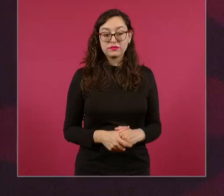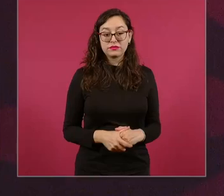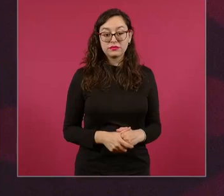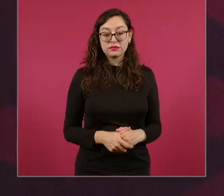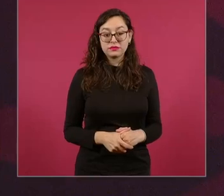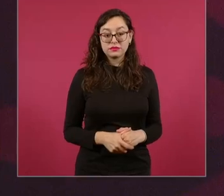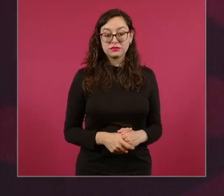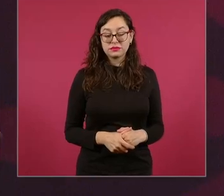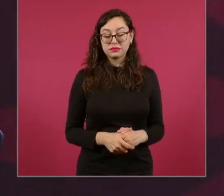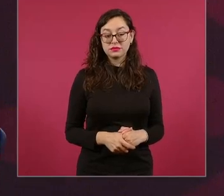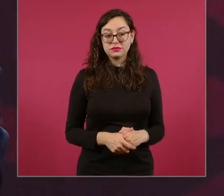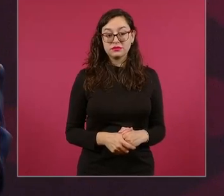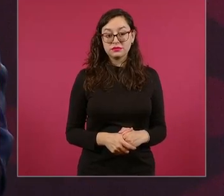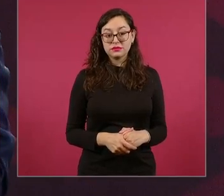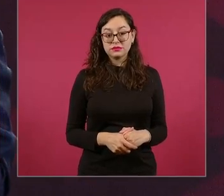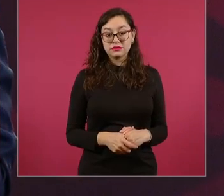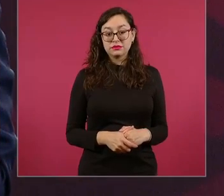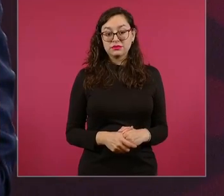Poder seguir